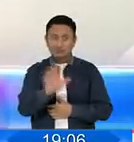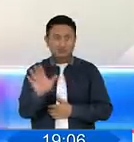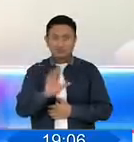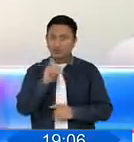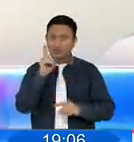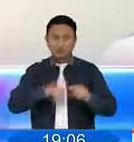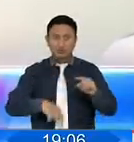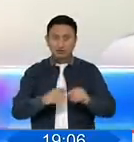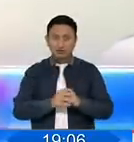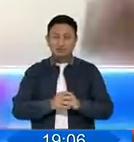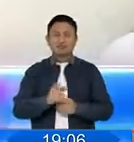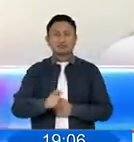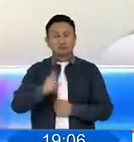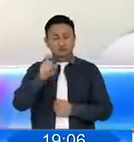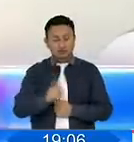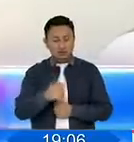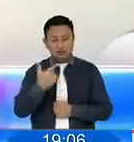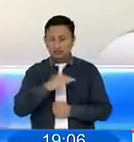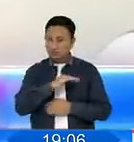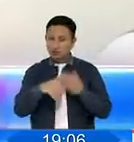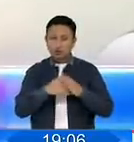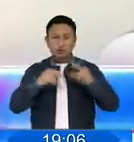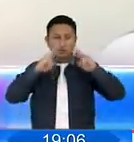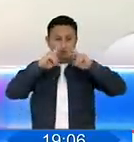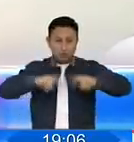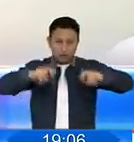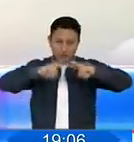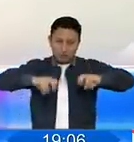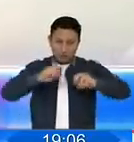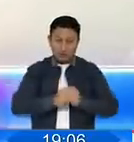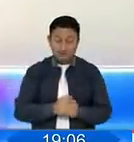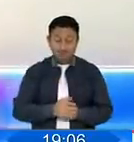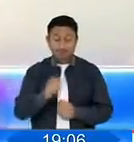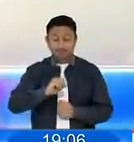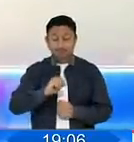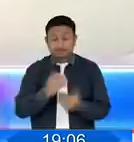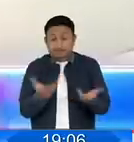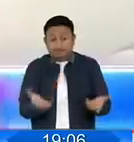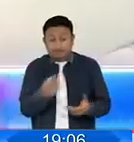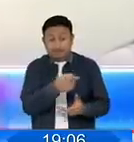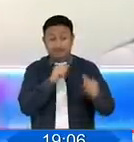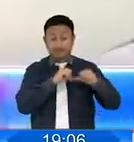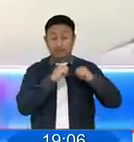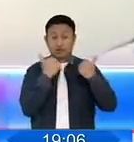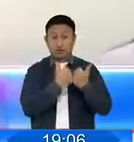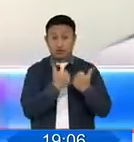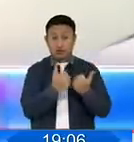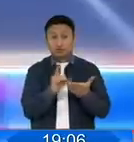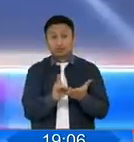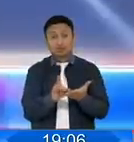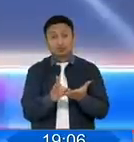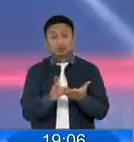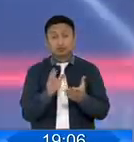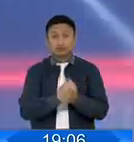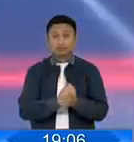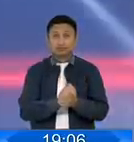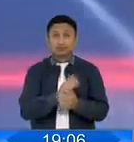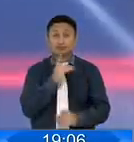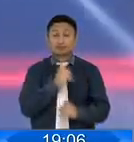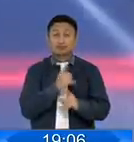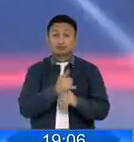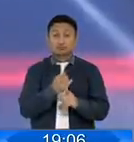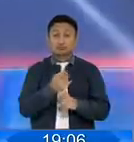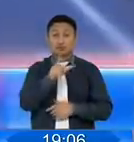llegar hasta las últimas consecuencias y que obviamente este asambleísta sea destituido. Es por eso que la mañana de este